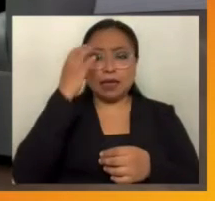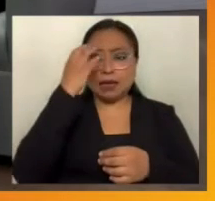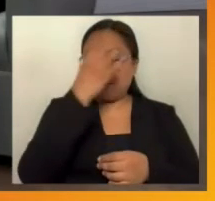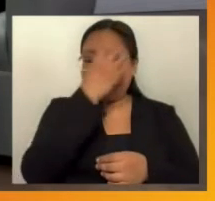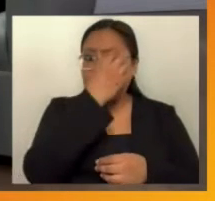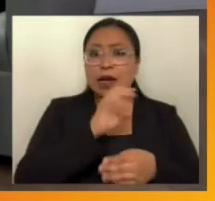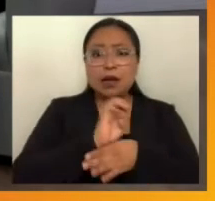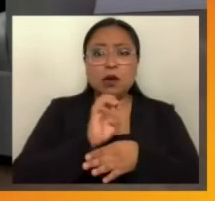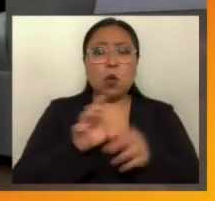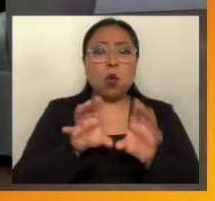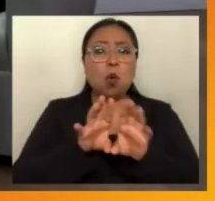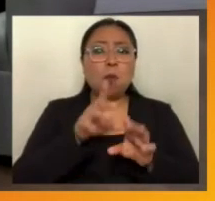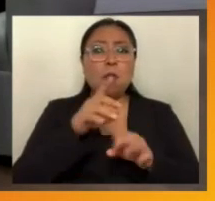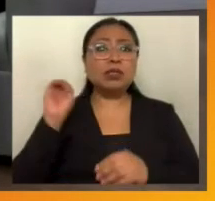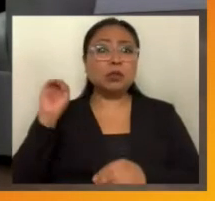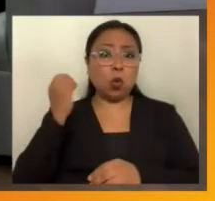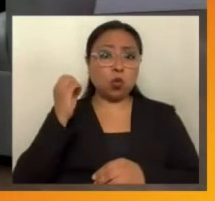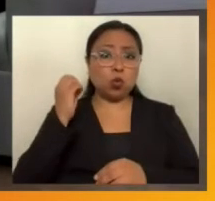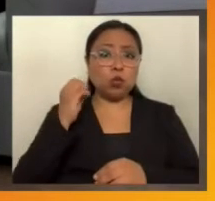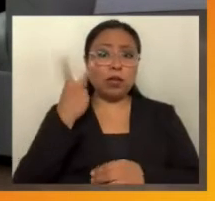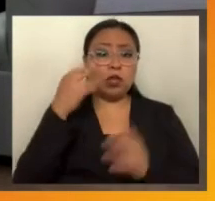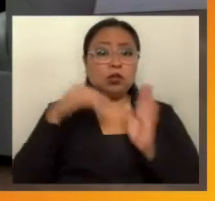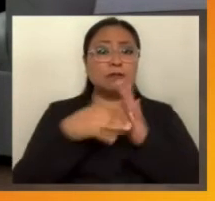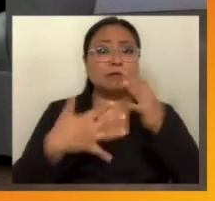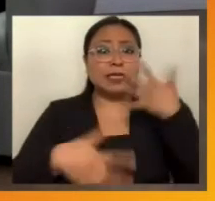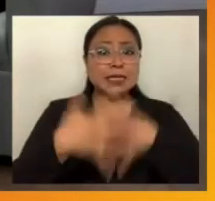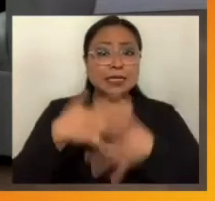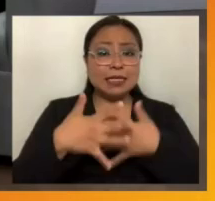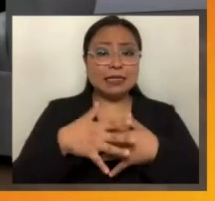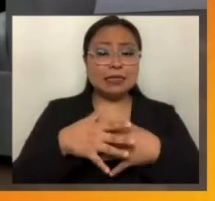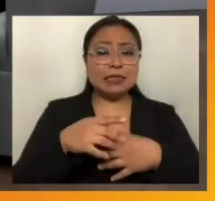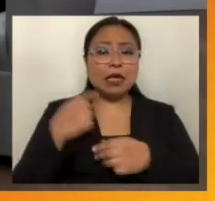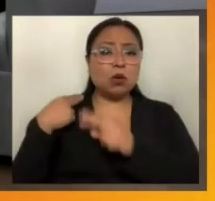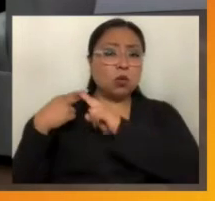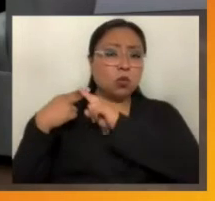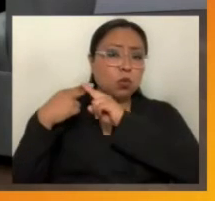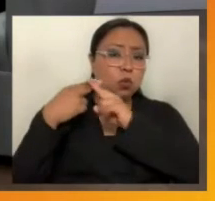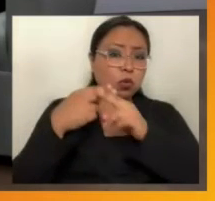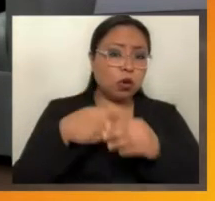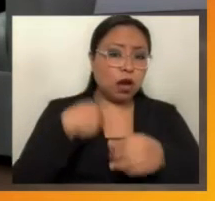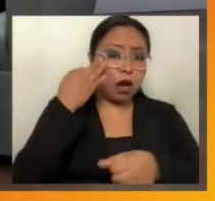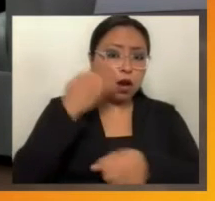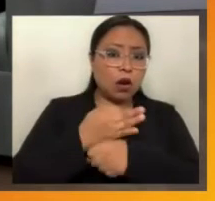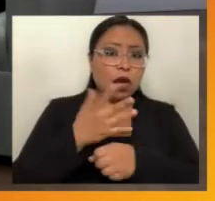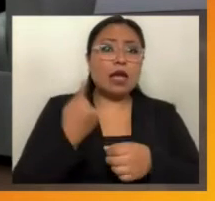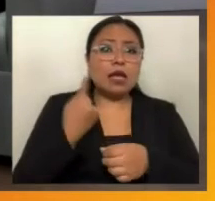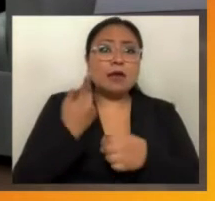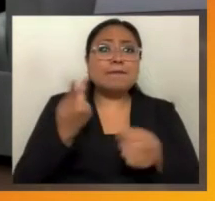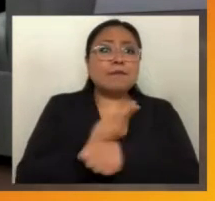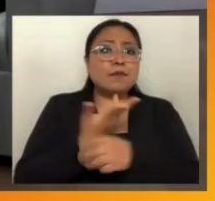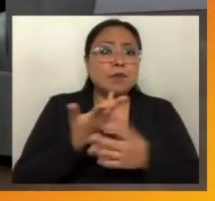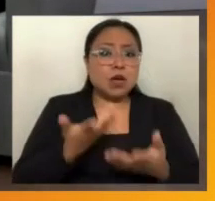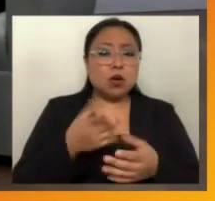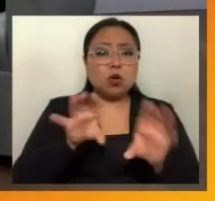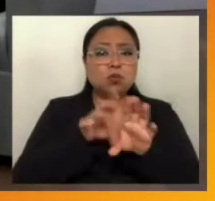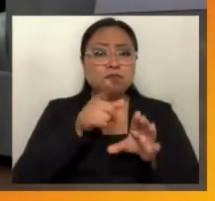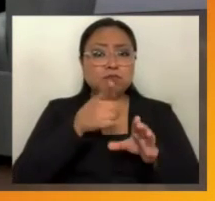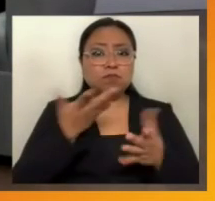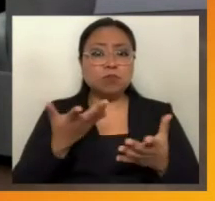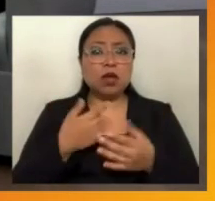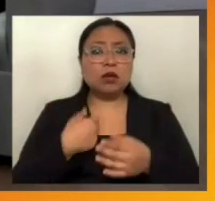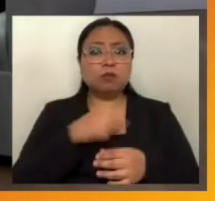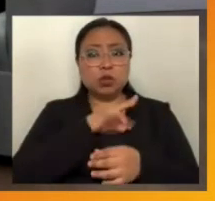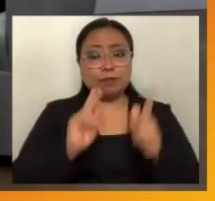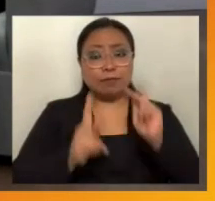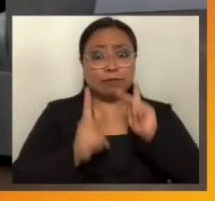del 2015 que sucedió esto con tu mami, ¿nos podrías platicar cómo fue este proceso? Híjole, pues